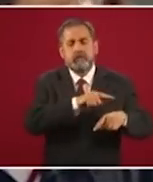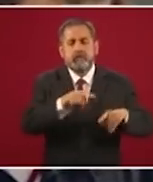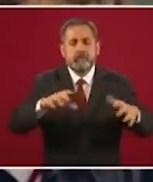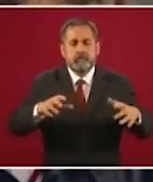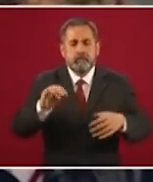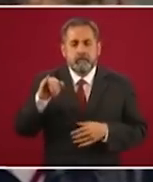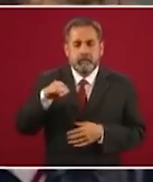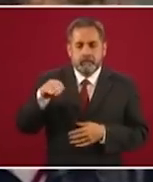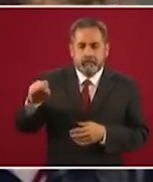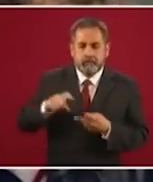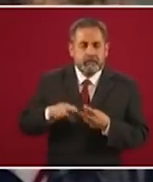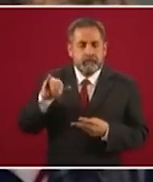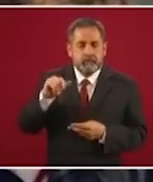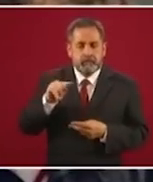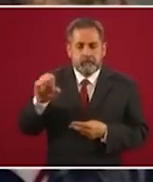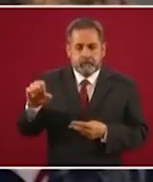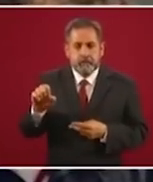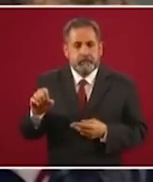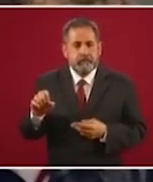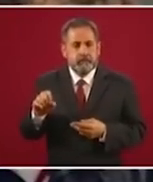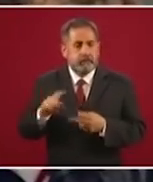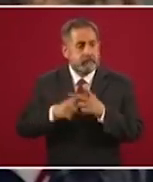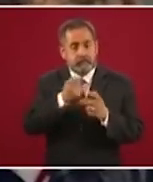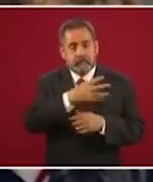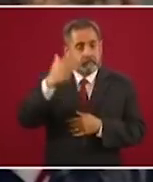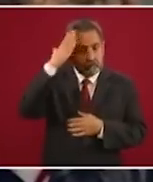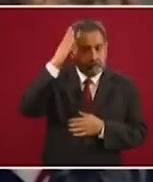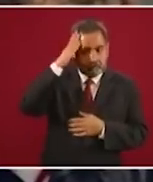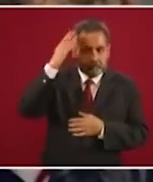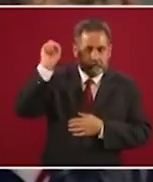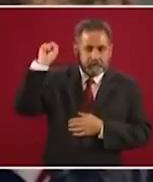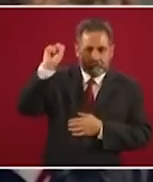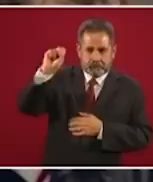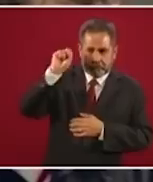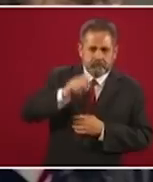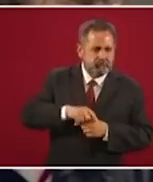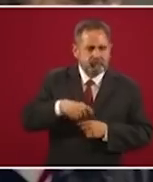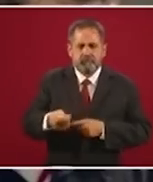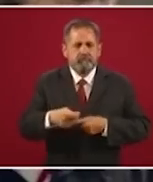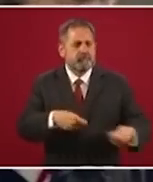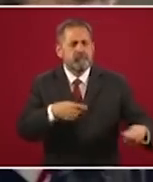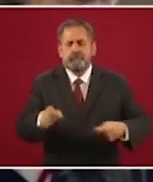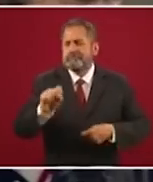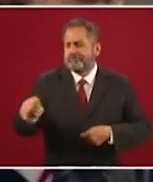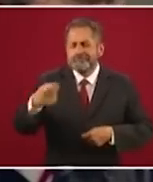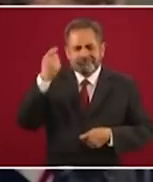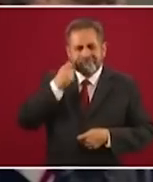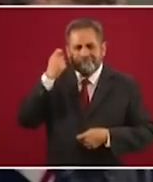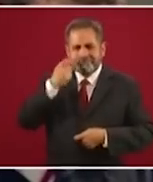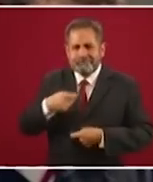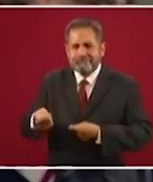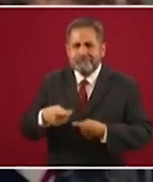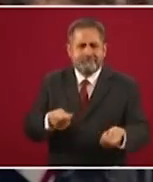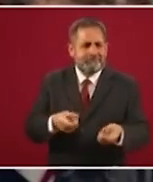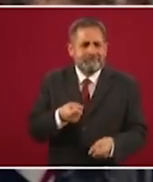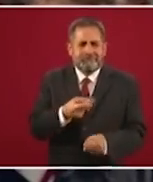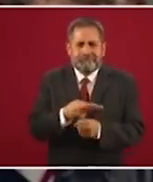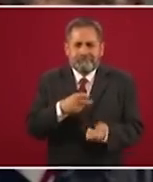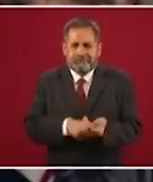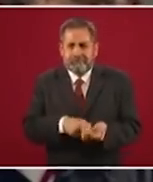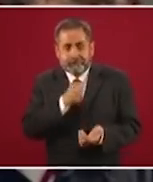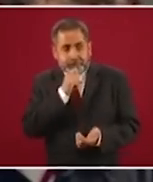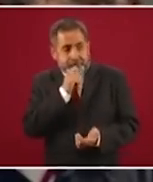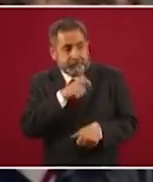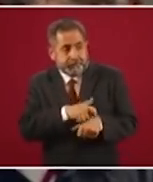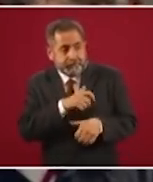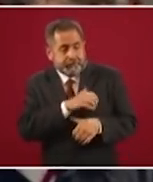el IMSS, el ISSSTE, los líderes de los sindicatos otorgaron pensiones muy tempranas, incluso